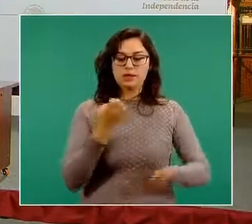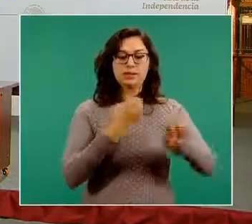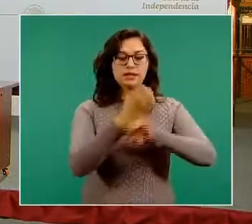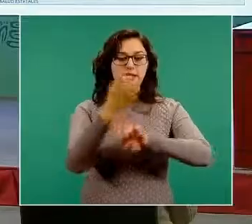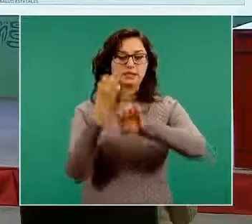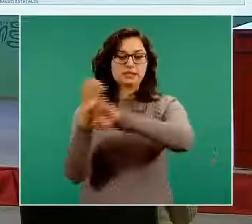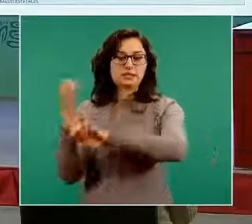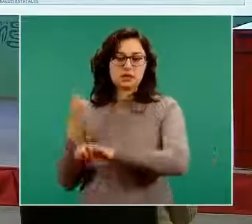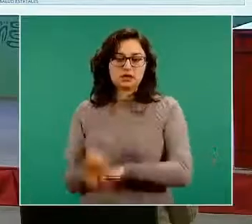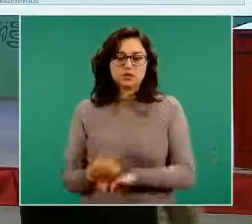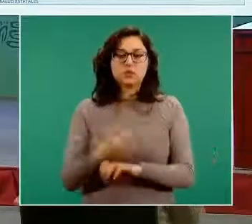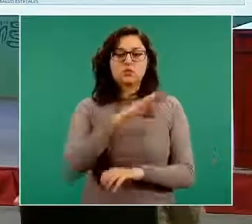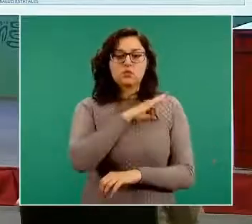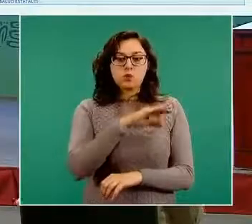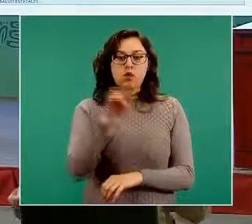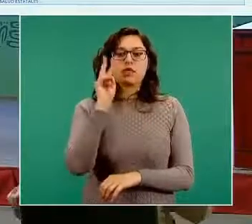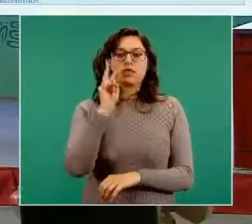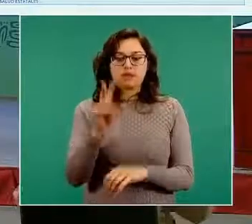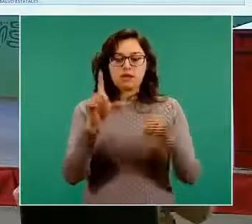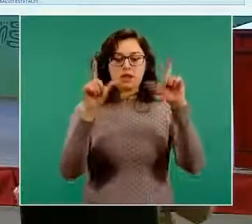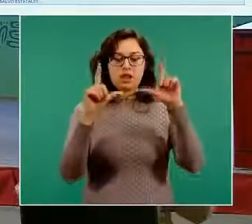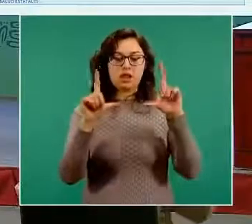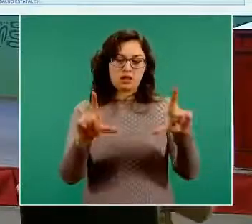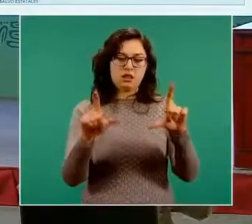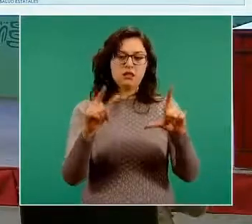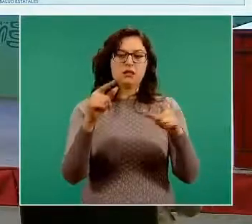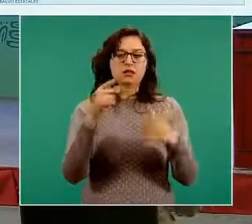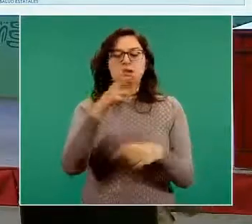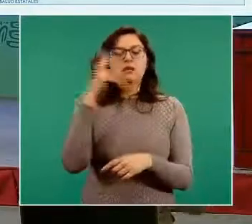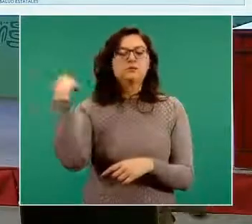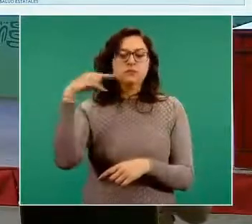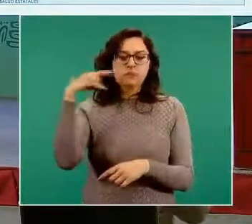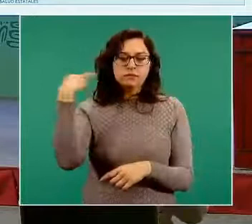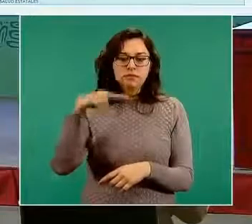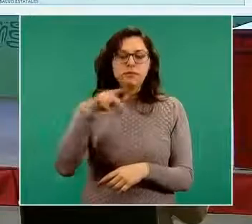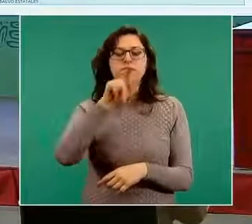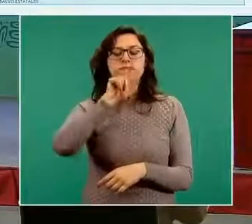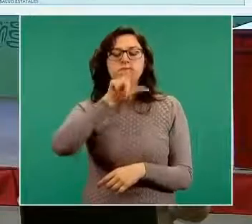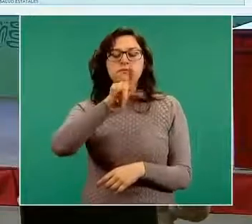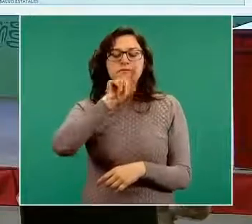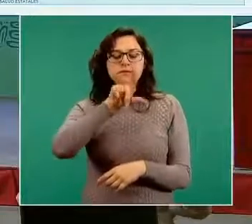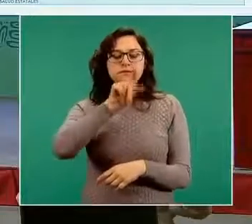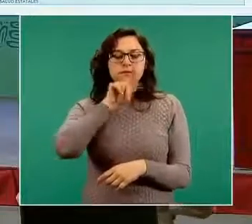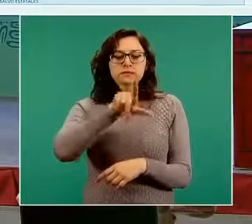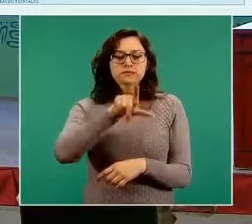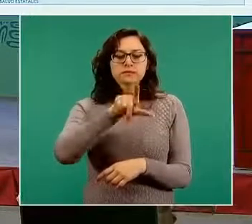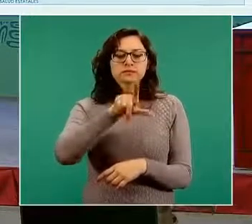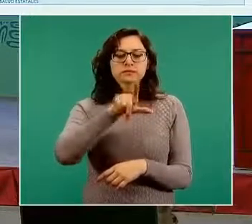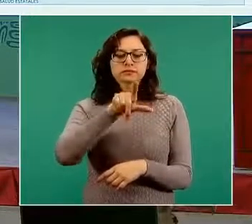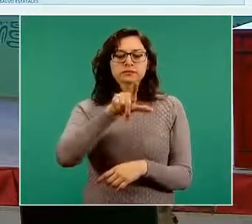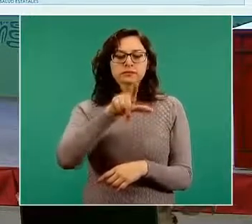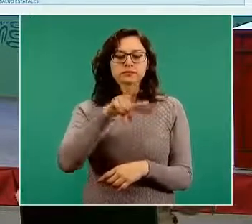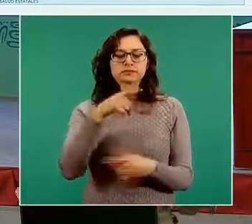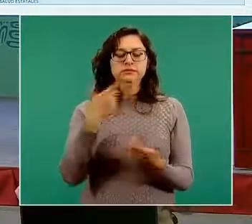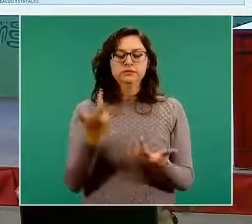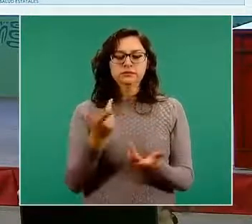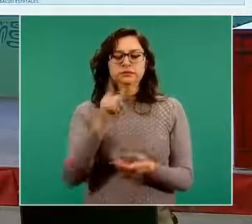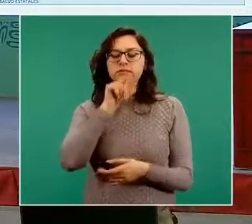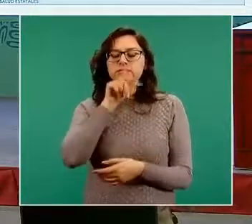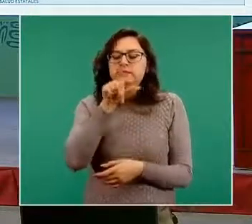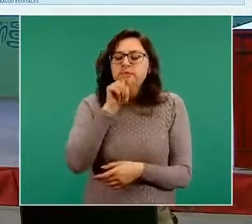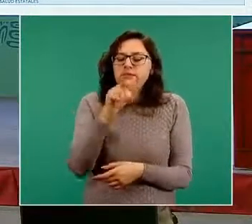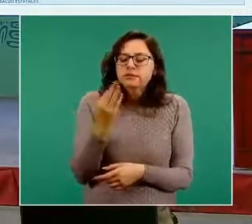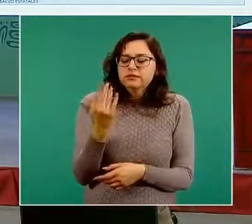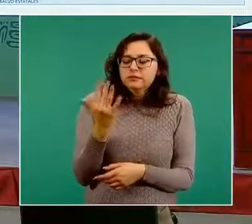podemos encontrar identificadas precisamente en la tabla. Veracruz, Jalisco, prácticamente apenas superando, digamos,